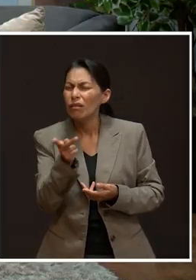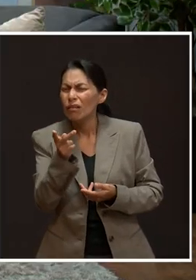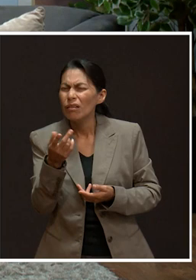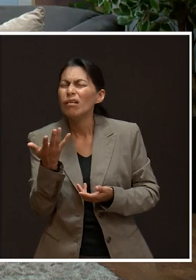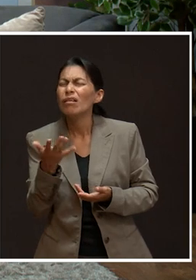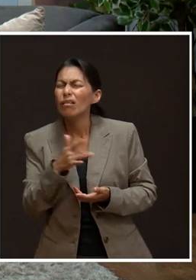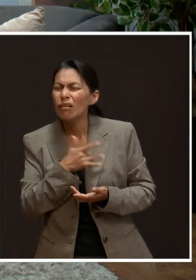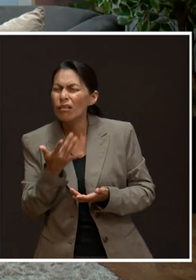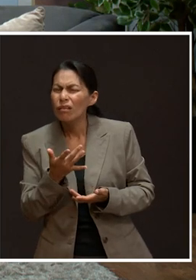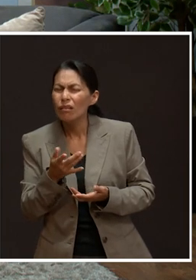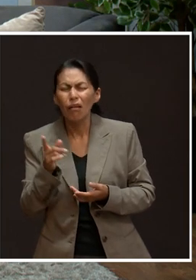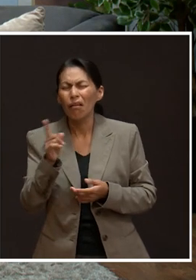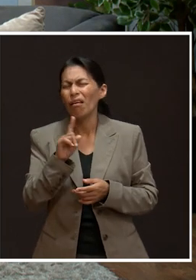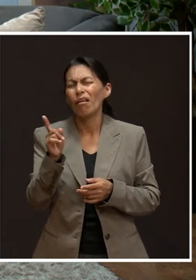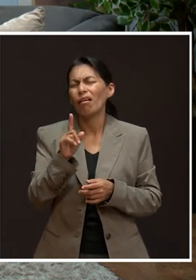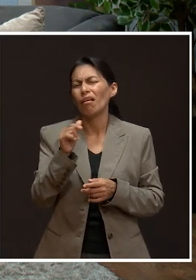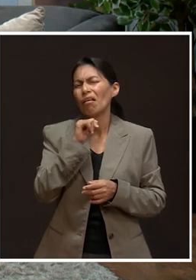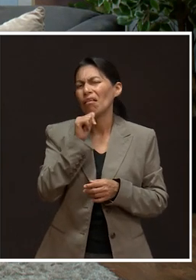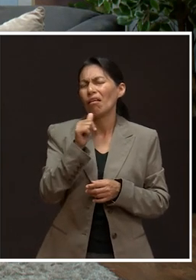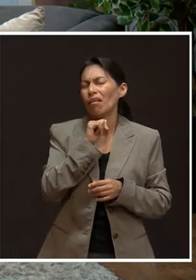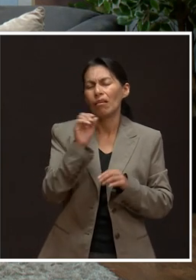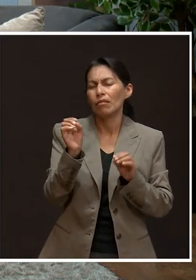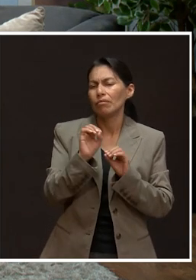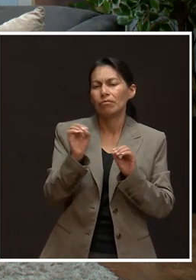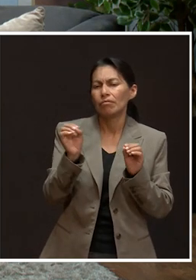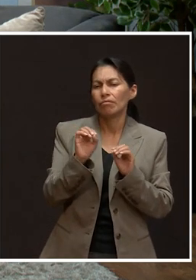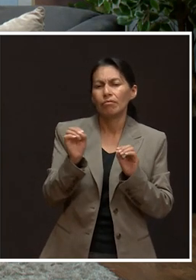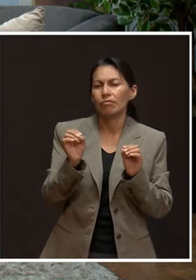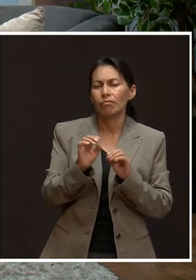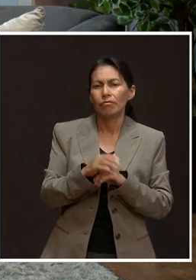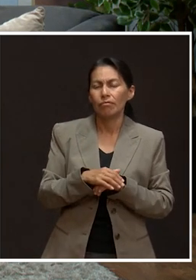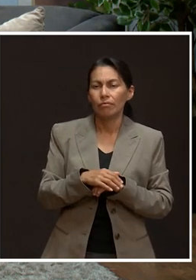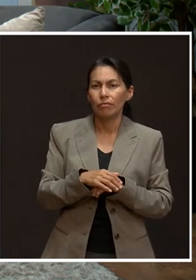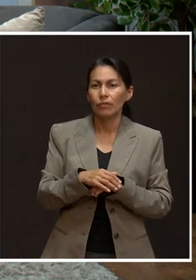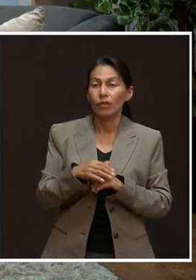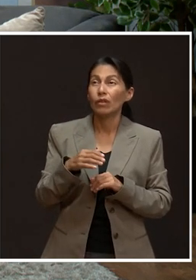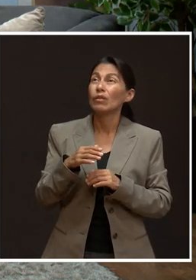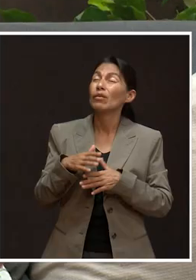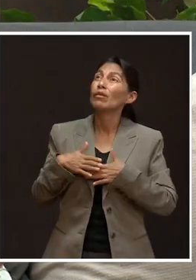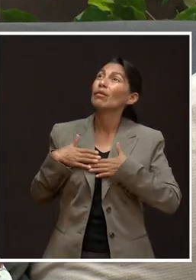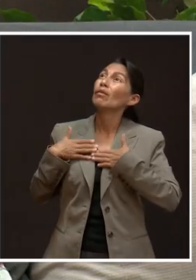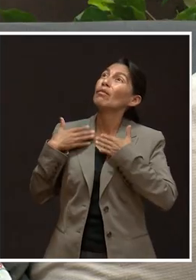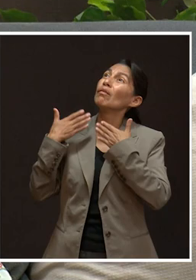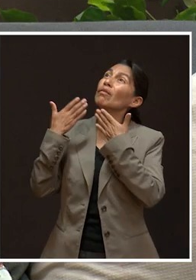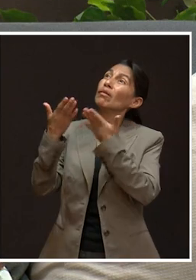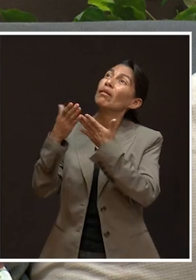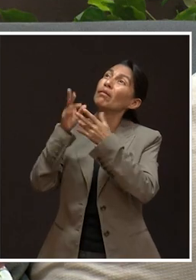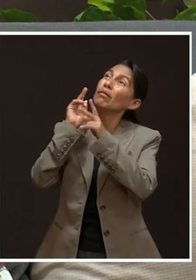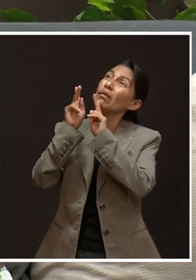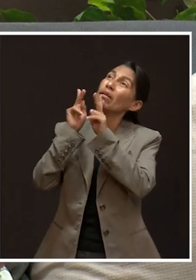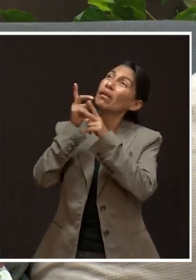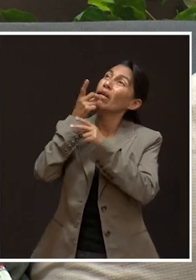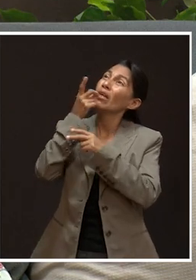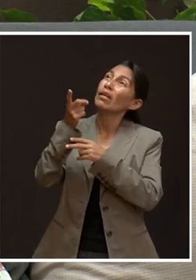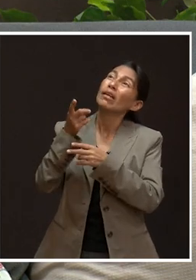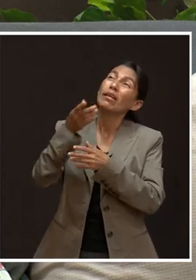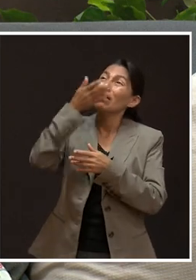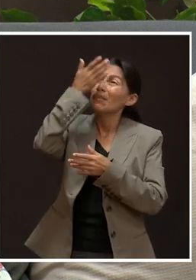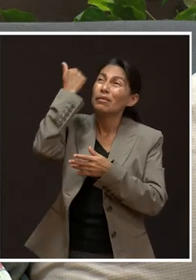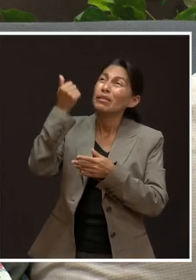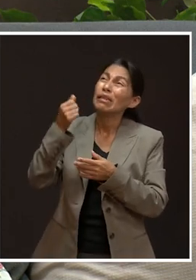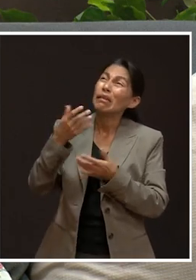nada, no tengo nada. Y pues de esa vez yo pues le dije realmente que lo que yo sentía, que no podía hacer nada